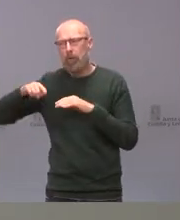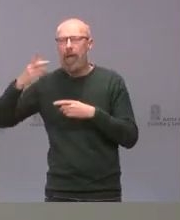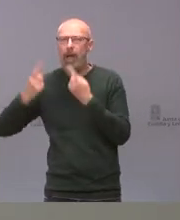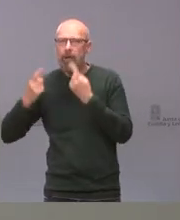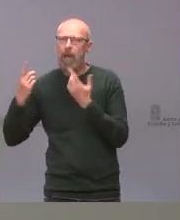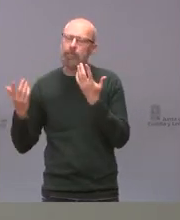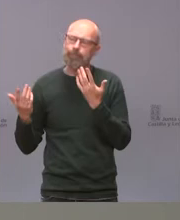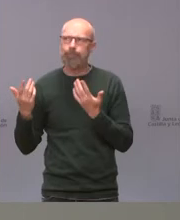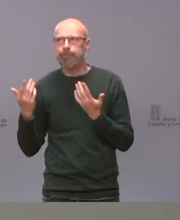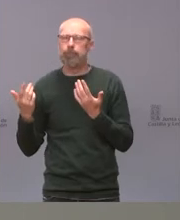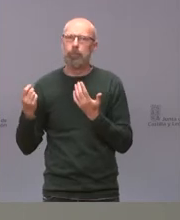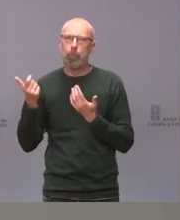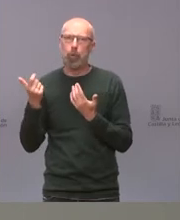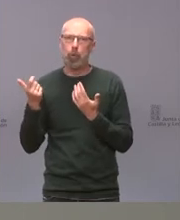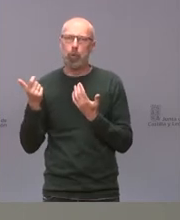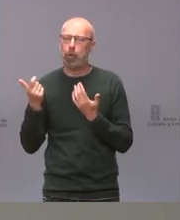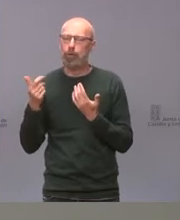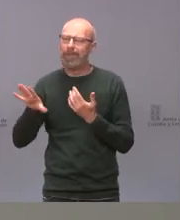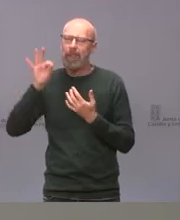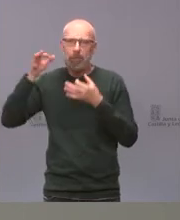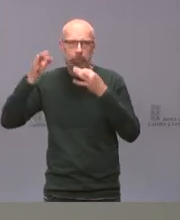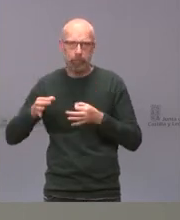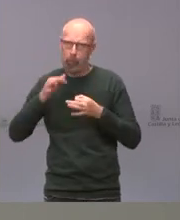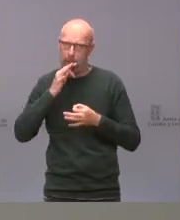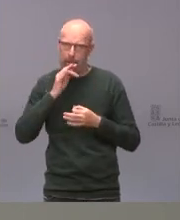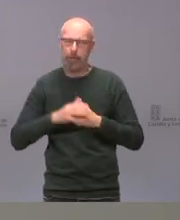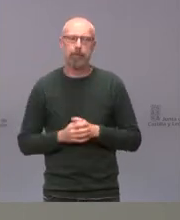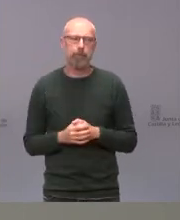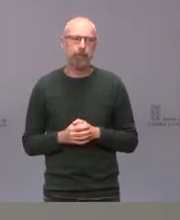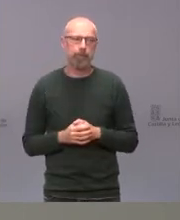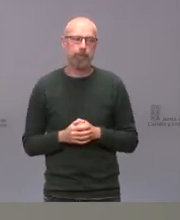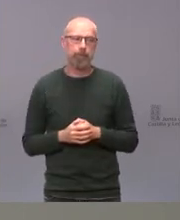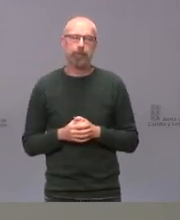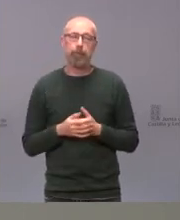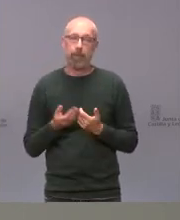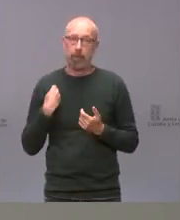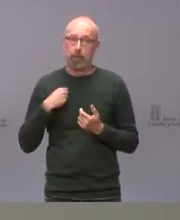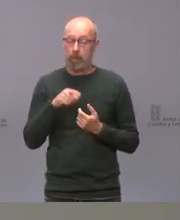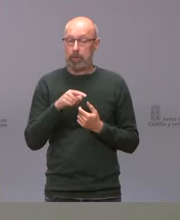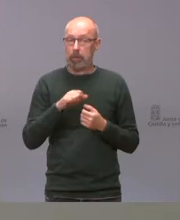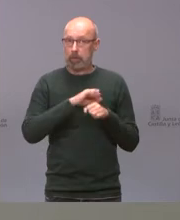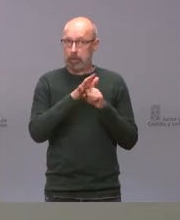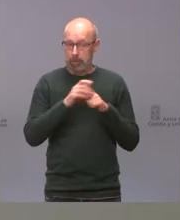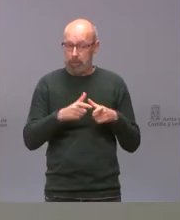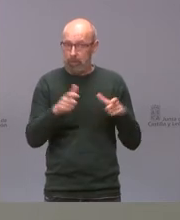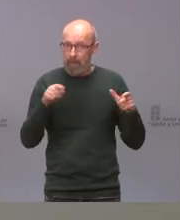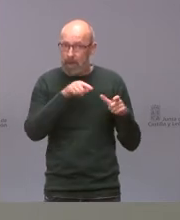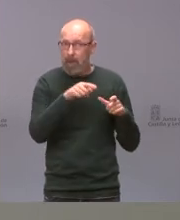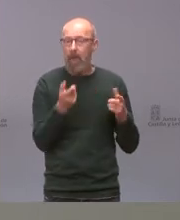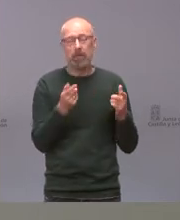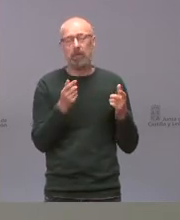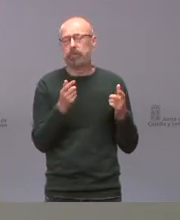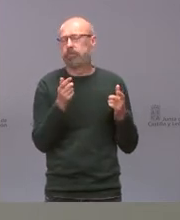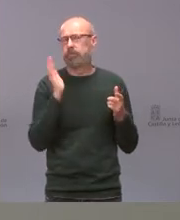está pendiente de tomar una decisión. La pandemia, desde luego, ha golpeado duramente